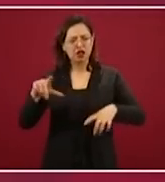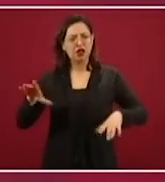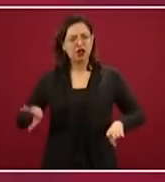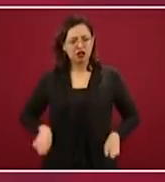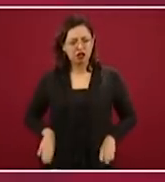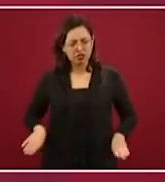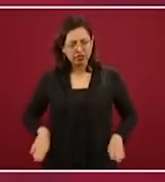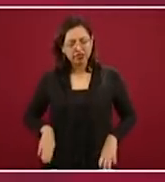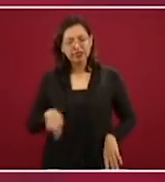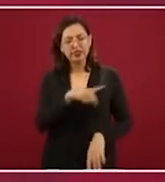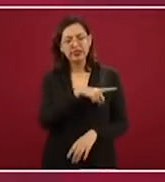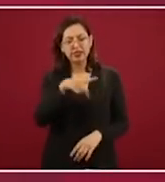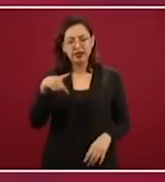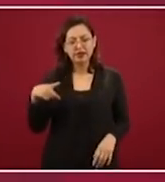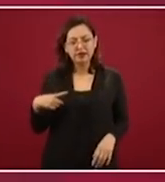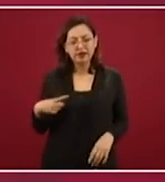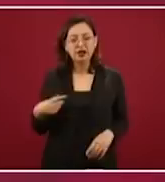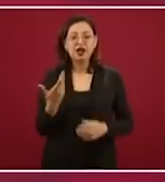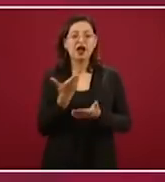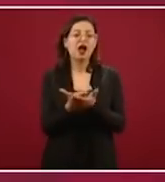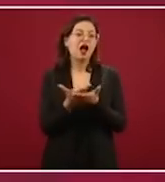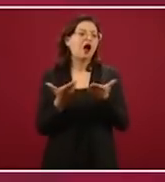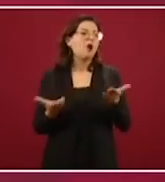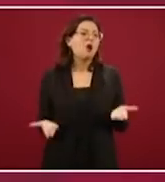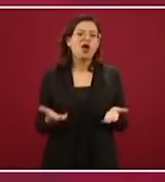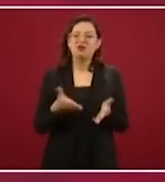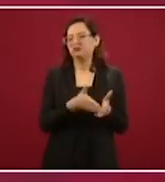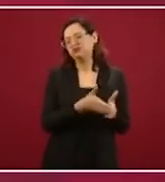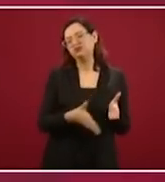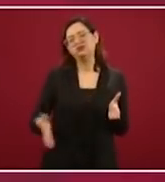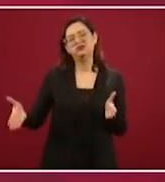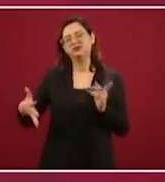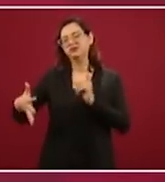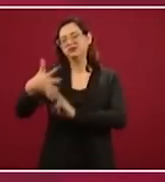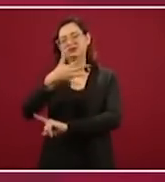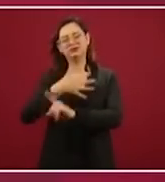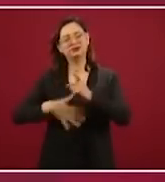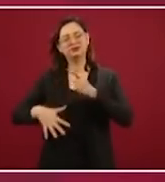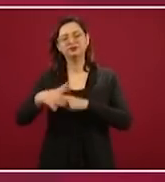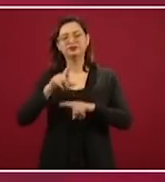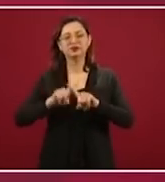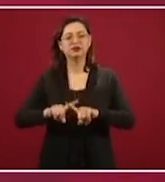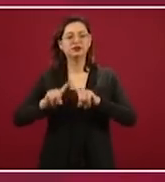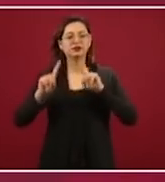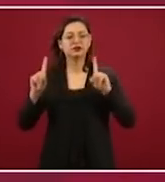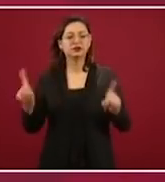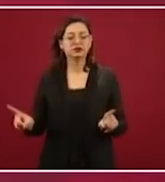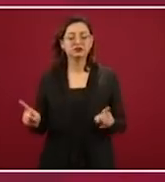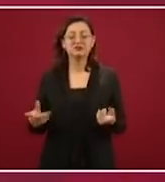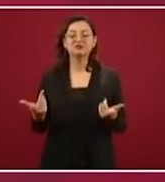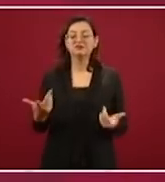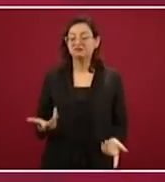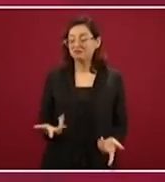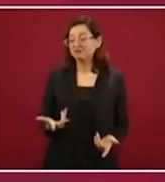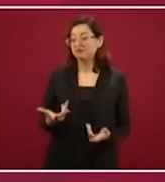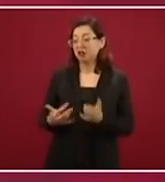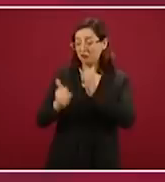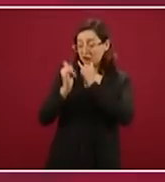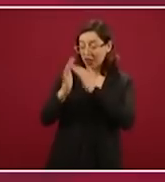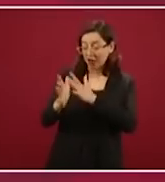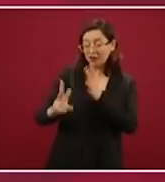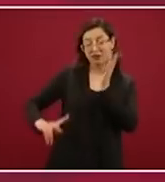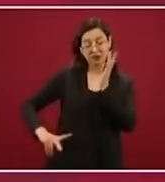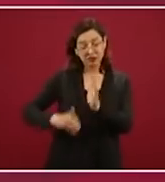Son ya otras condiciones. Eso ya no se permitiría en estos